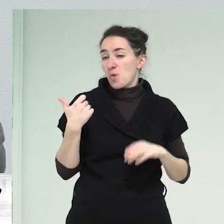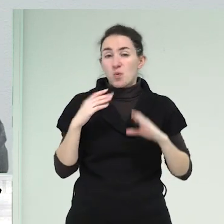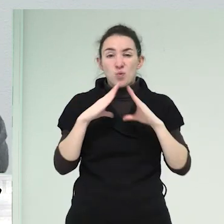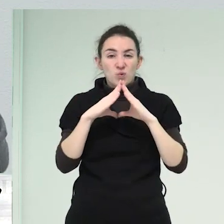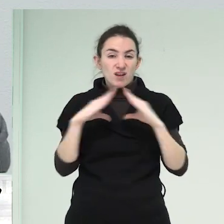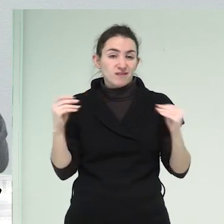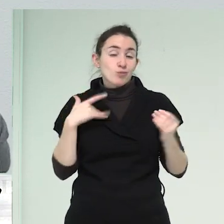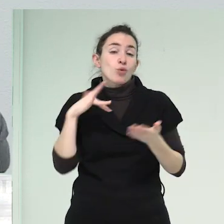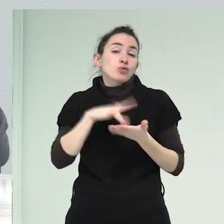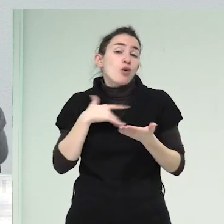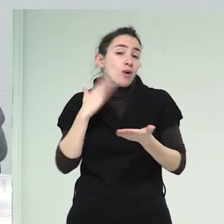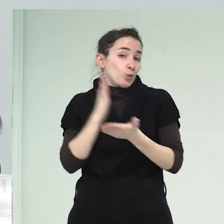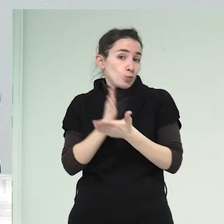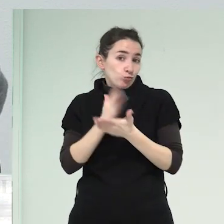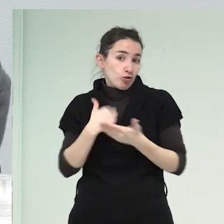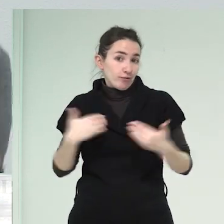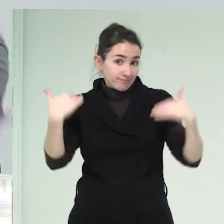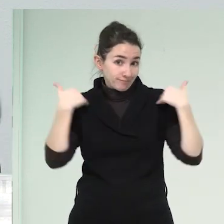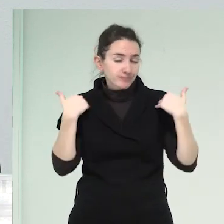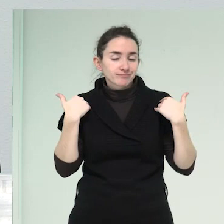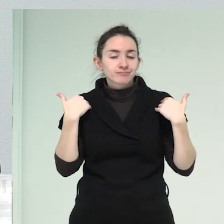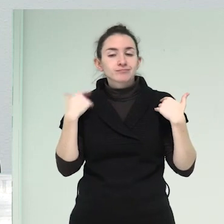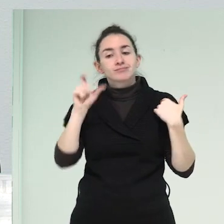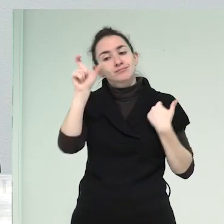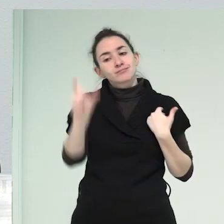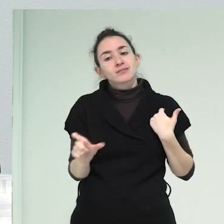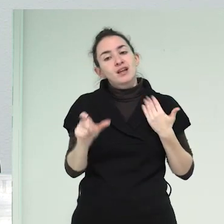un curso que estaba llevando, una feminista